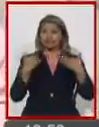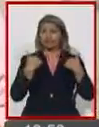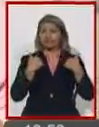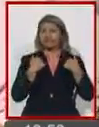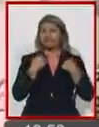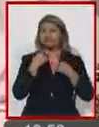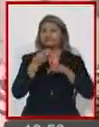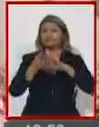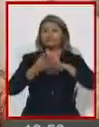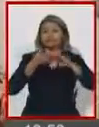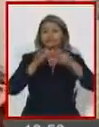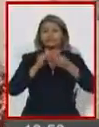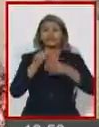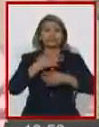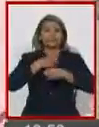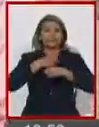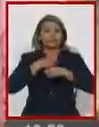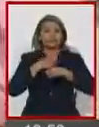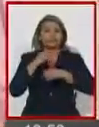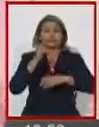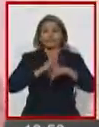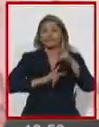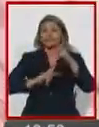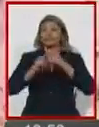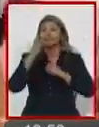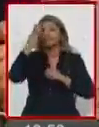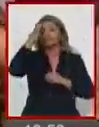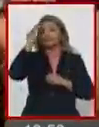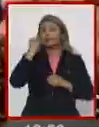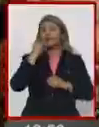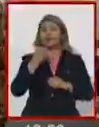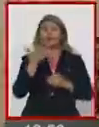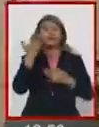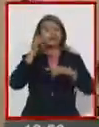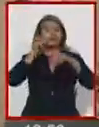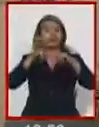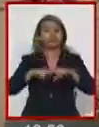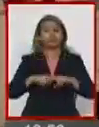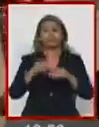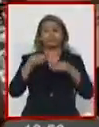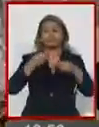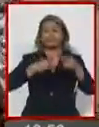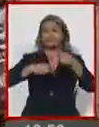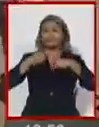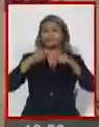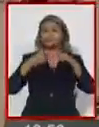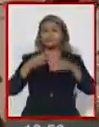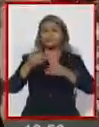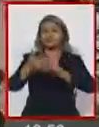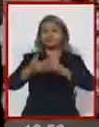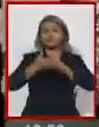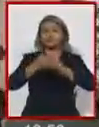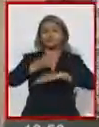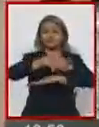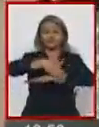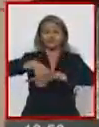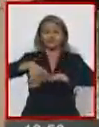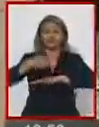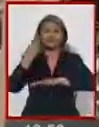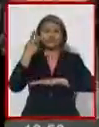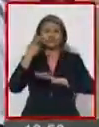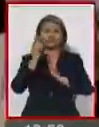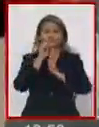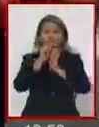Efectivamente, compañeros, comentarles que la protesta de los vecinos es por los asentamientos que se ha realizado a estos alrededores, como pueden